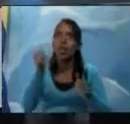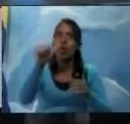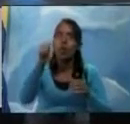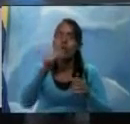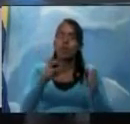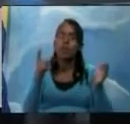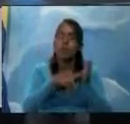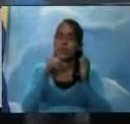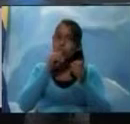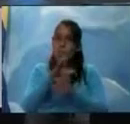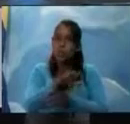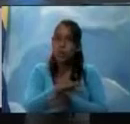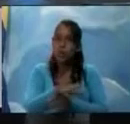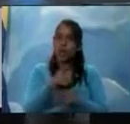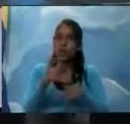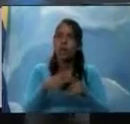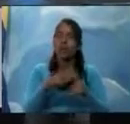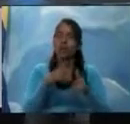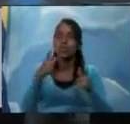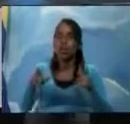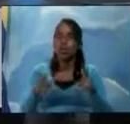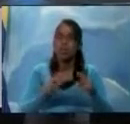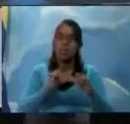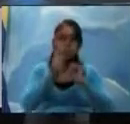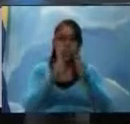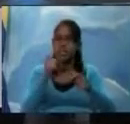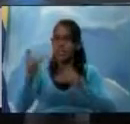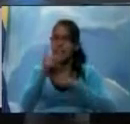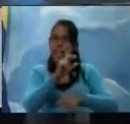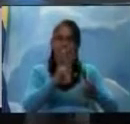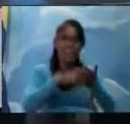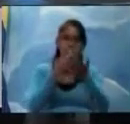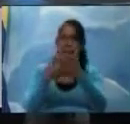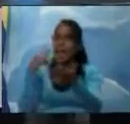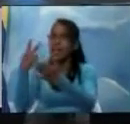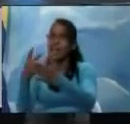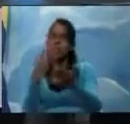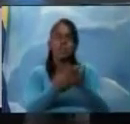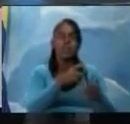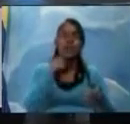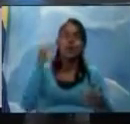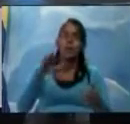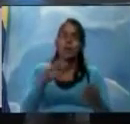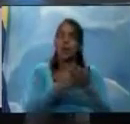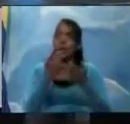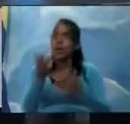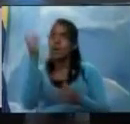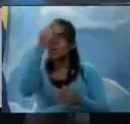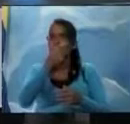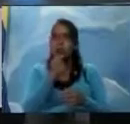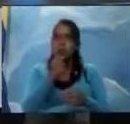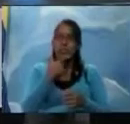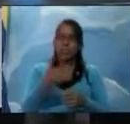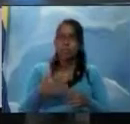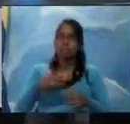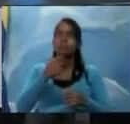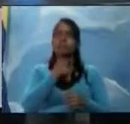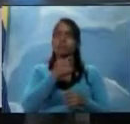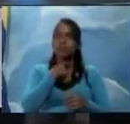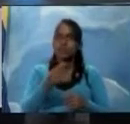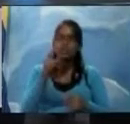que soplaban? Y empiezan la gente a caerse como muertos. Bueno, muy bonito. A mí me gusta ver